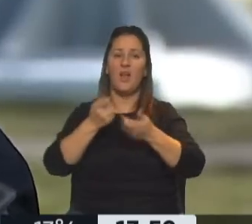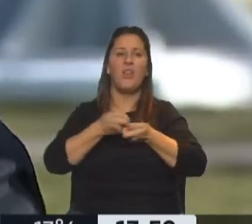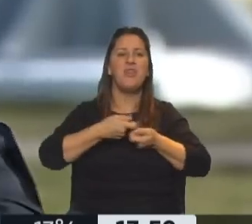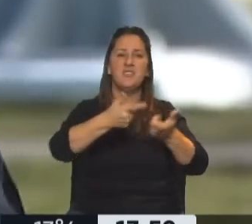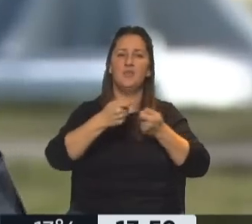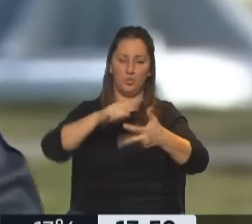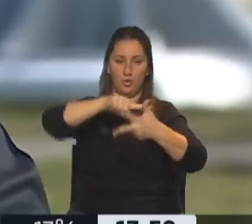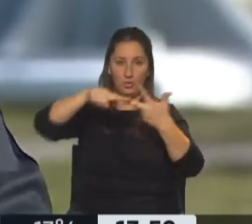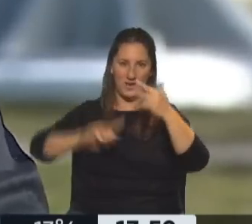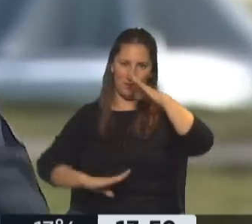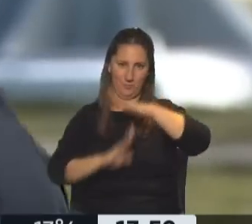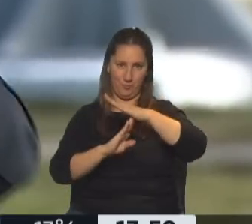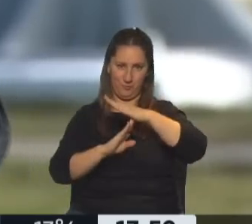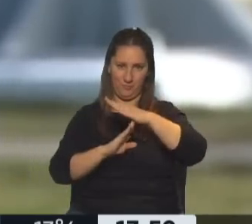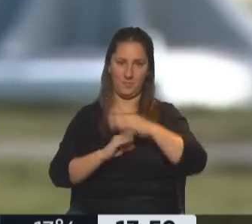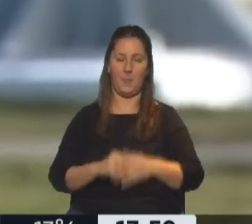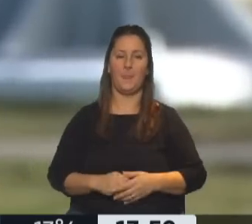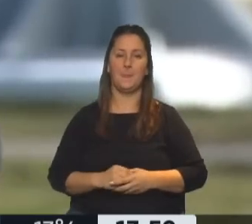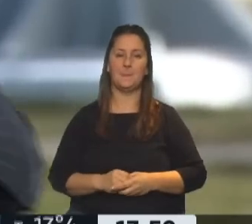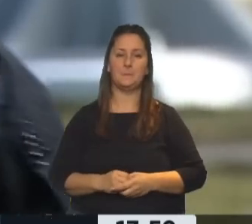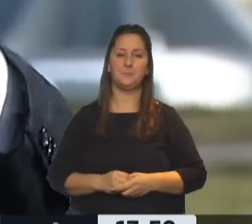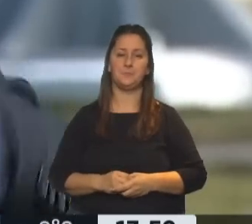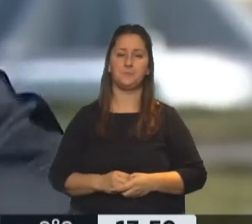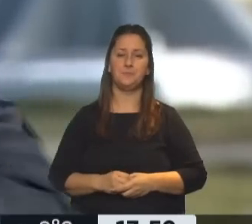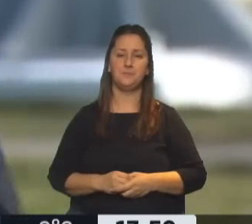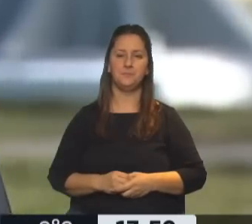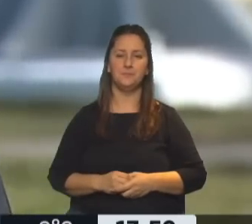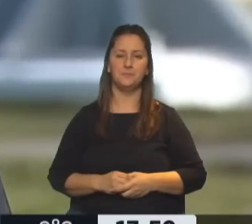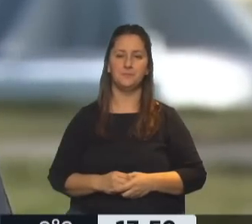distribución. El pilar del